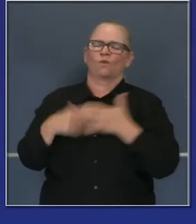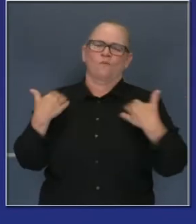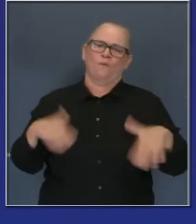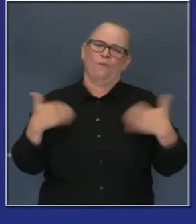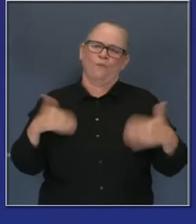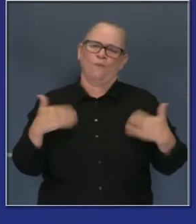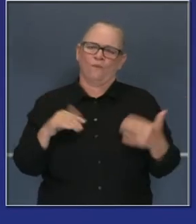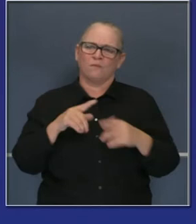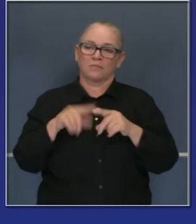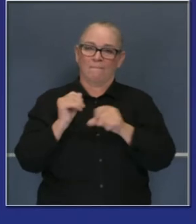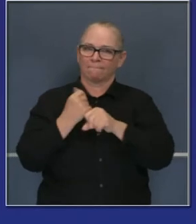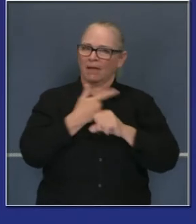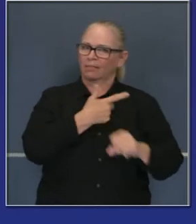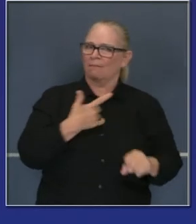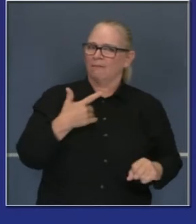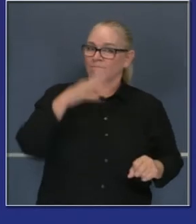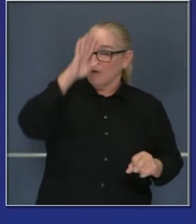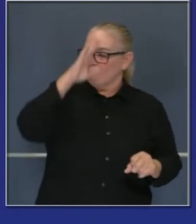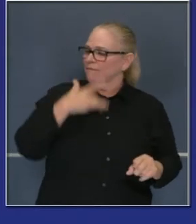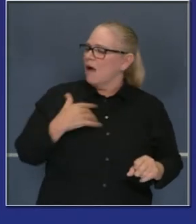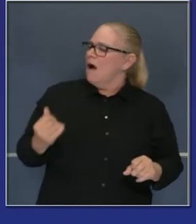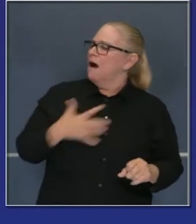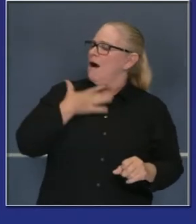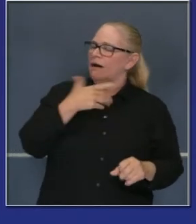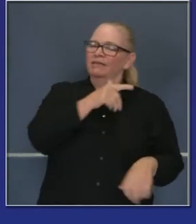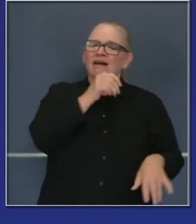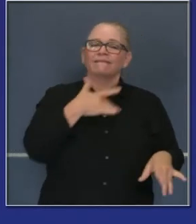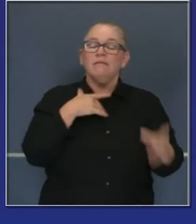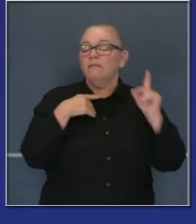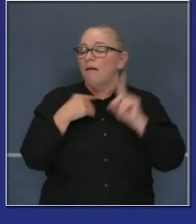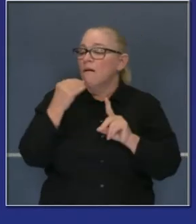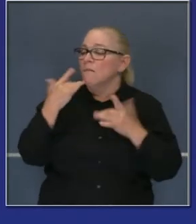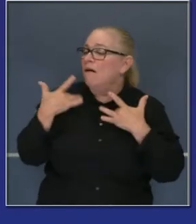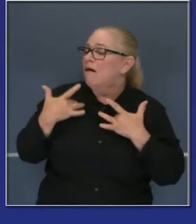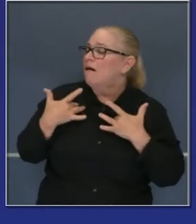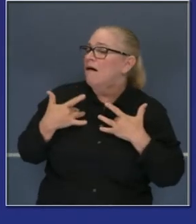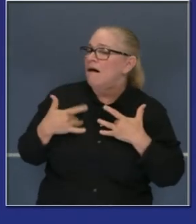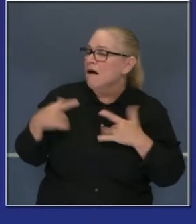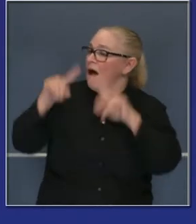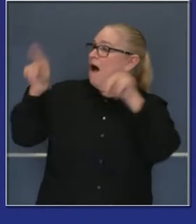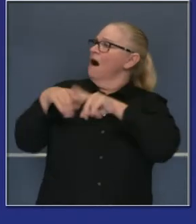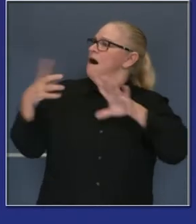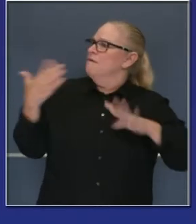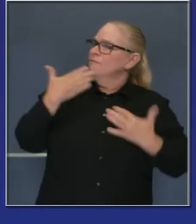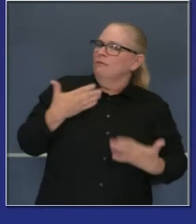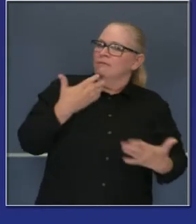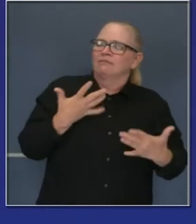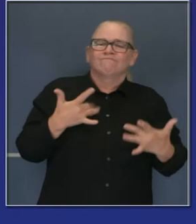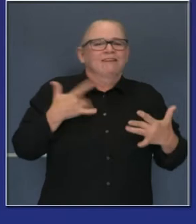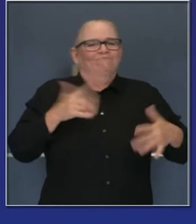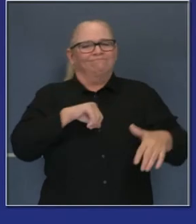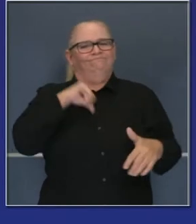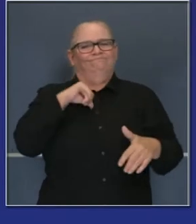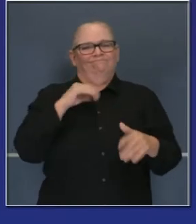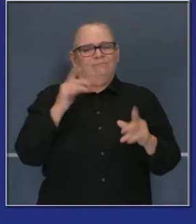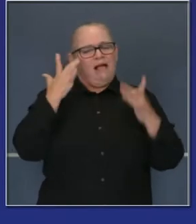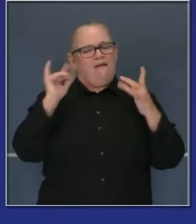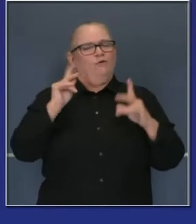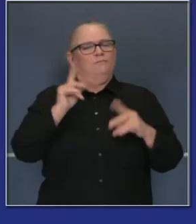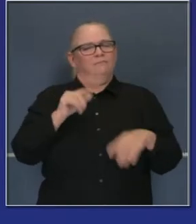hace una gran diferencia para su sentido de la moral y es mucho orgullo para mí como como